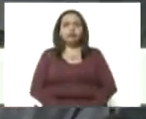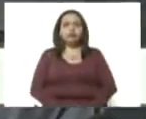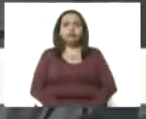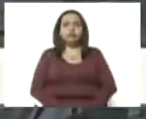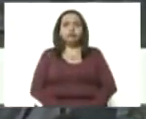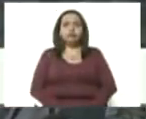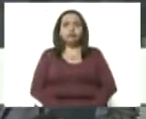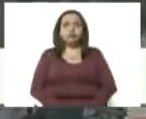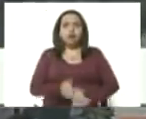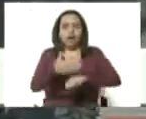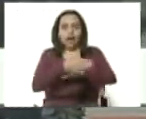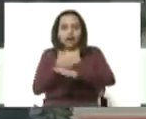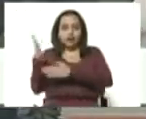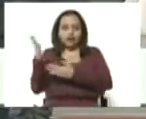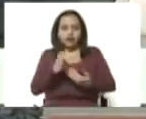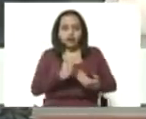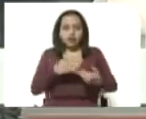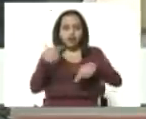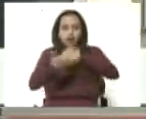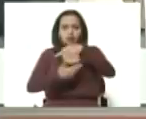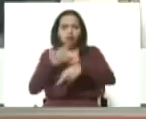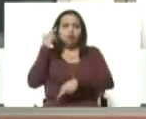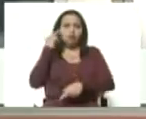Antes que llegara la revolución bolivariana,